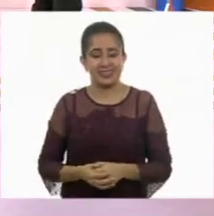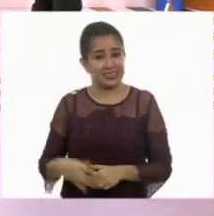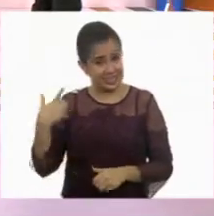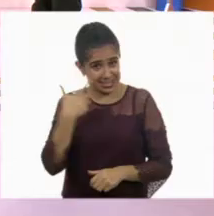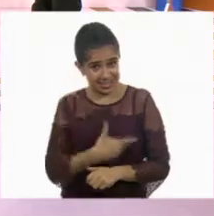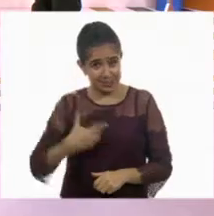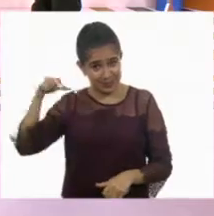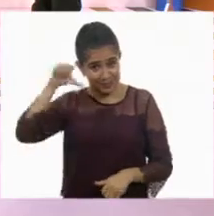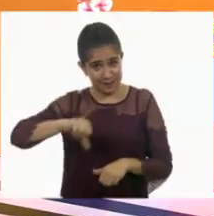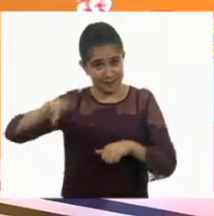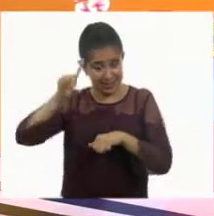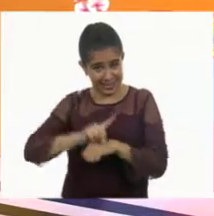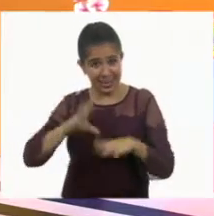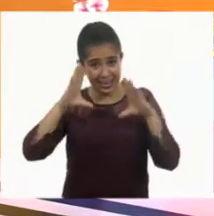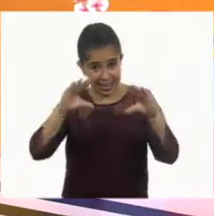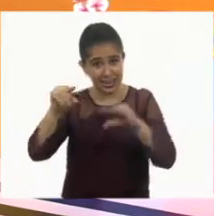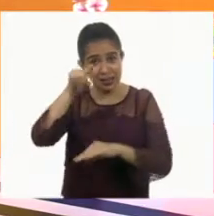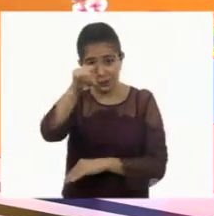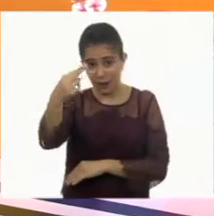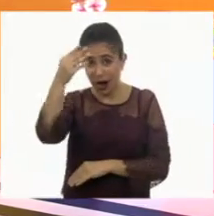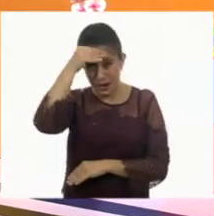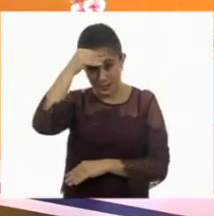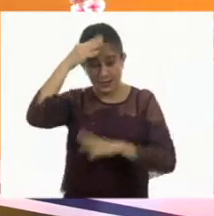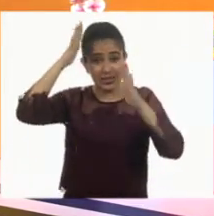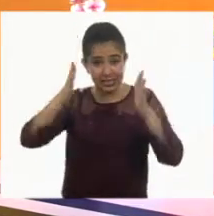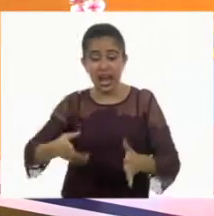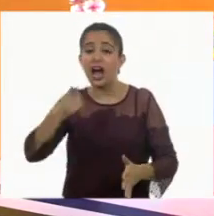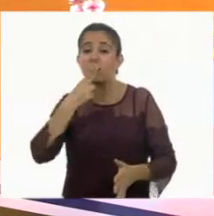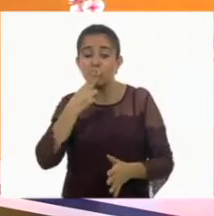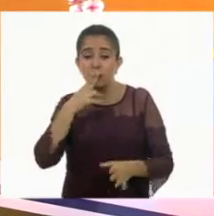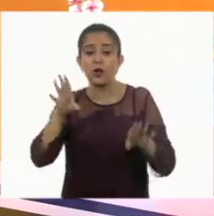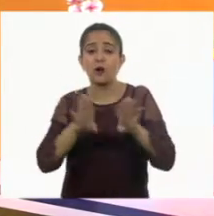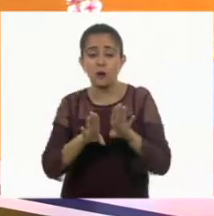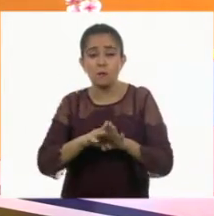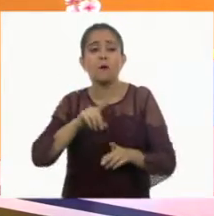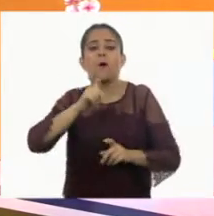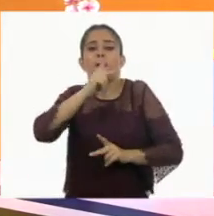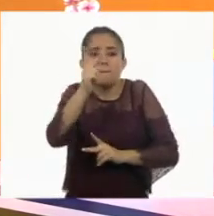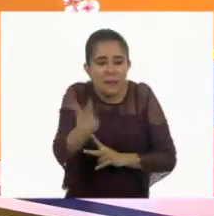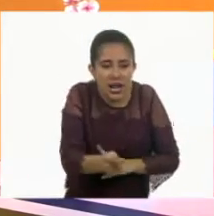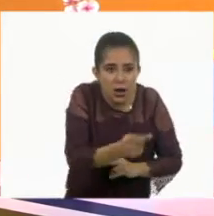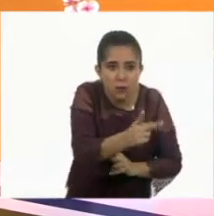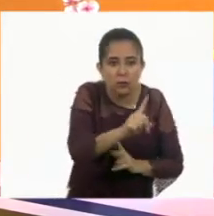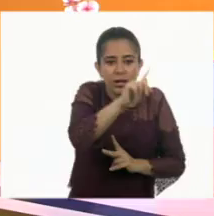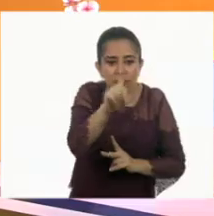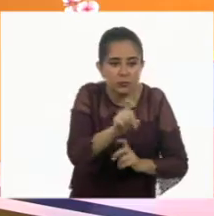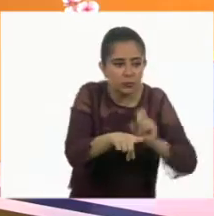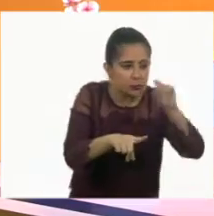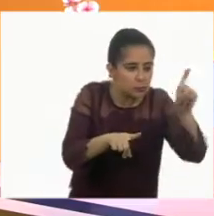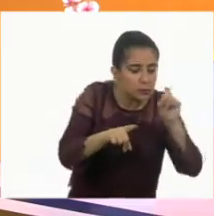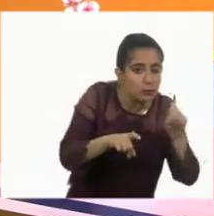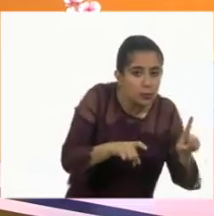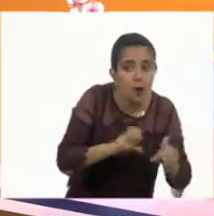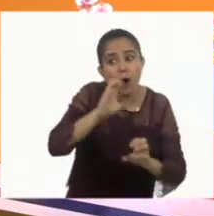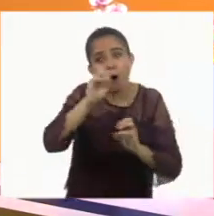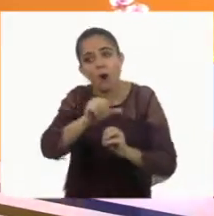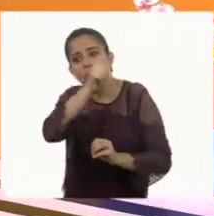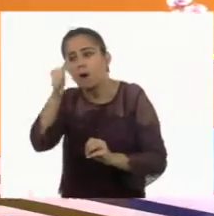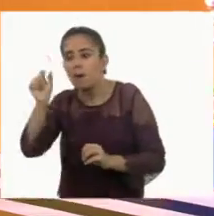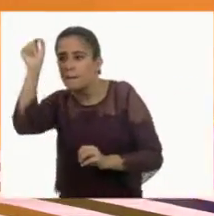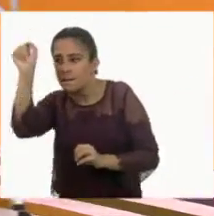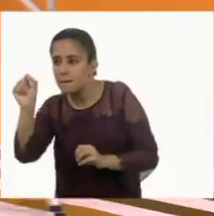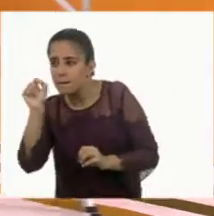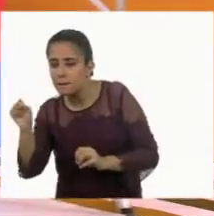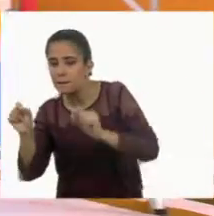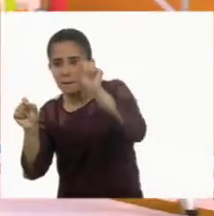tema de hoy y ya aprendieron cómo usar los signos de interrogación y de admiración, bueno, sí, pues ustedes pueden continuar con